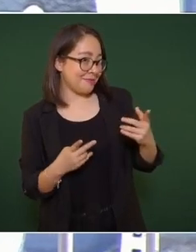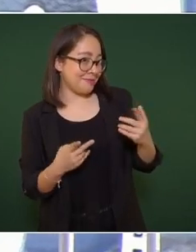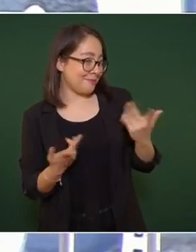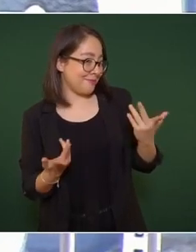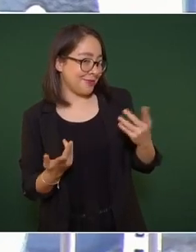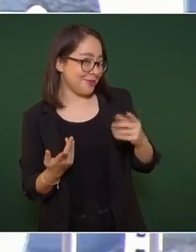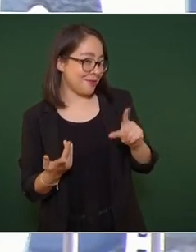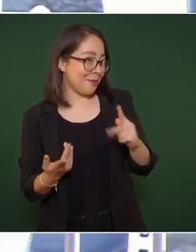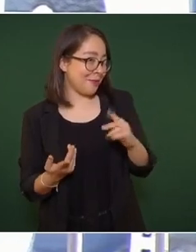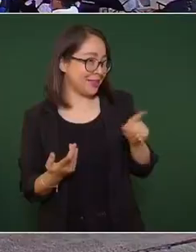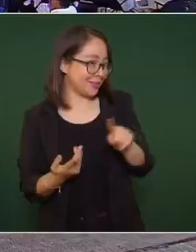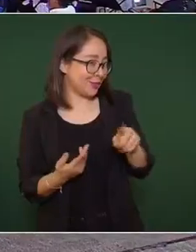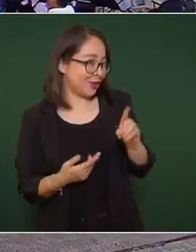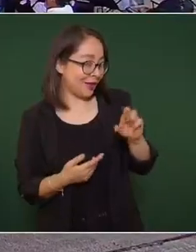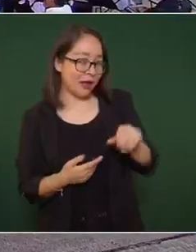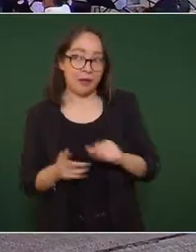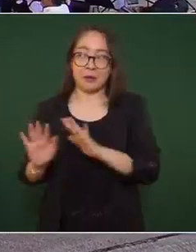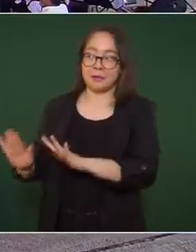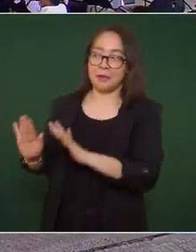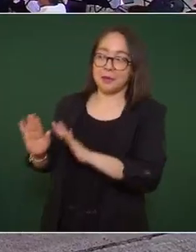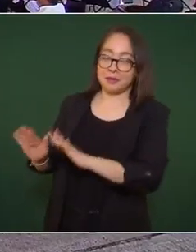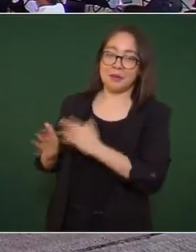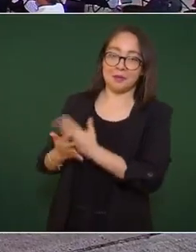Luego, Asir.